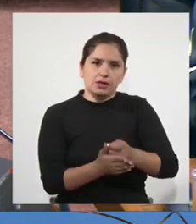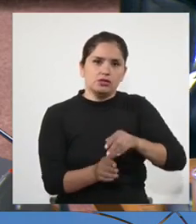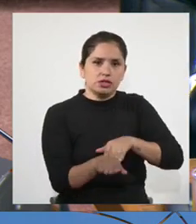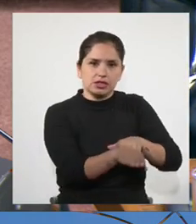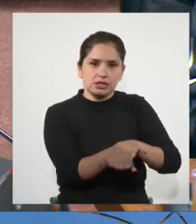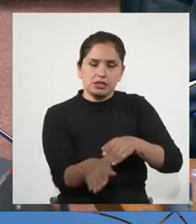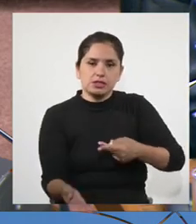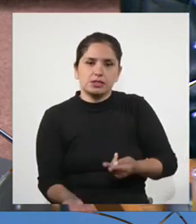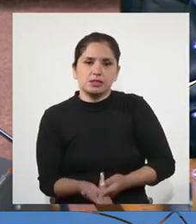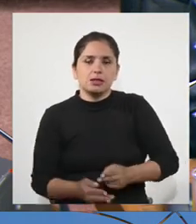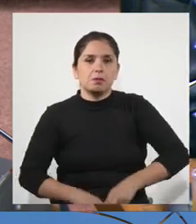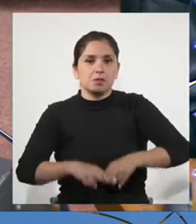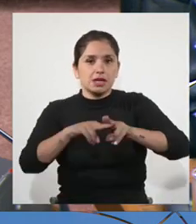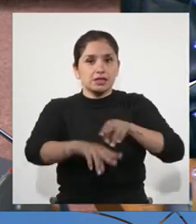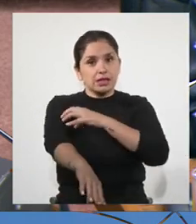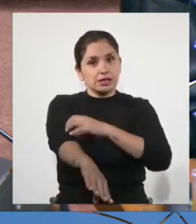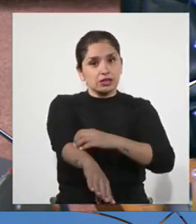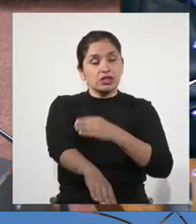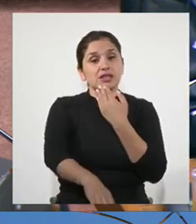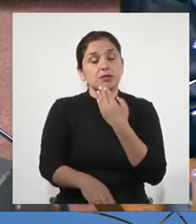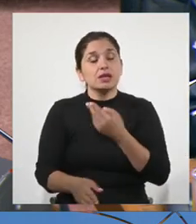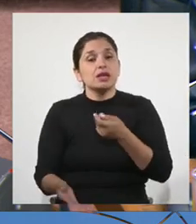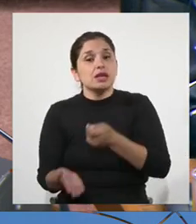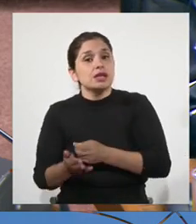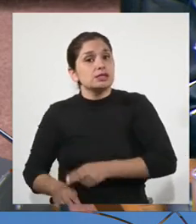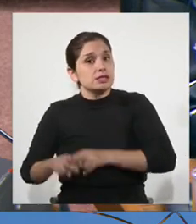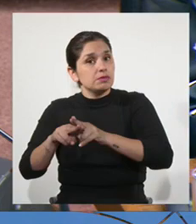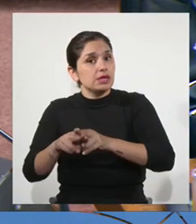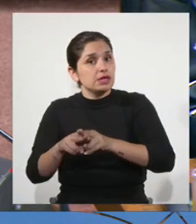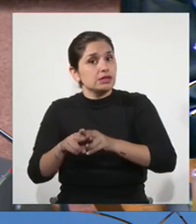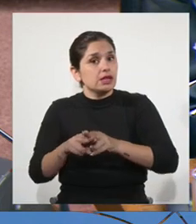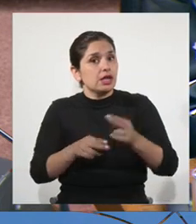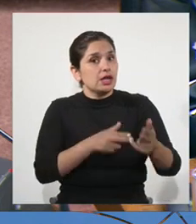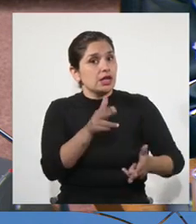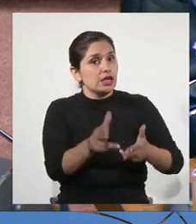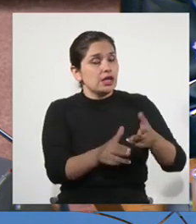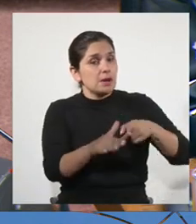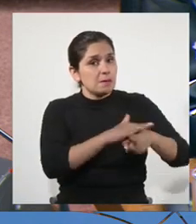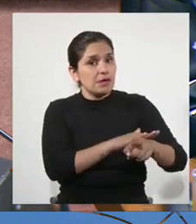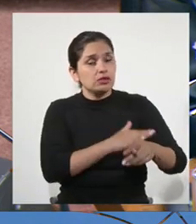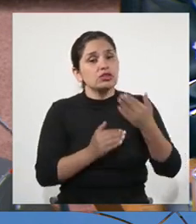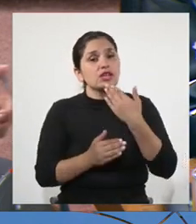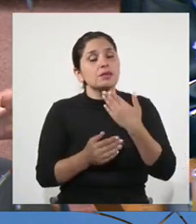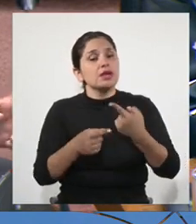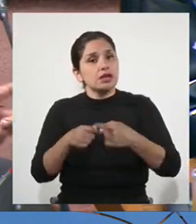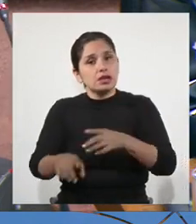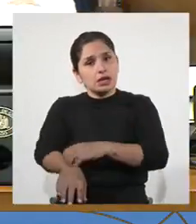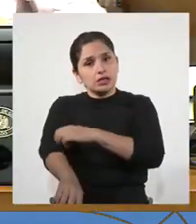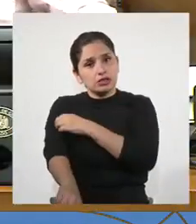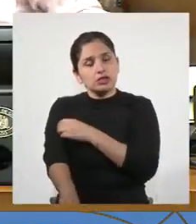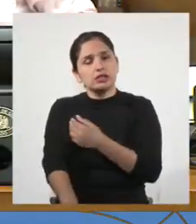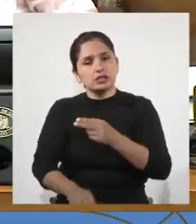cada peso también que se invierta en ferrocarril se haga en el resto del país. Eso, presidente.